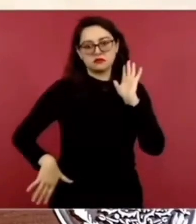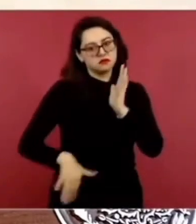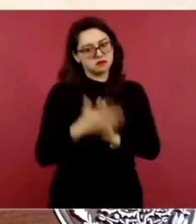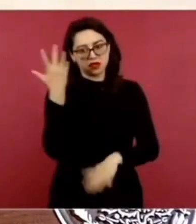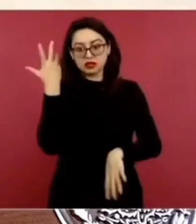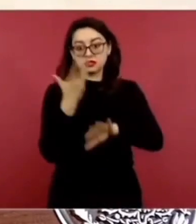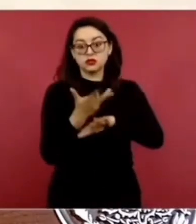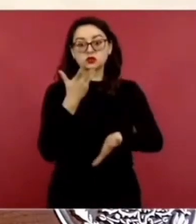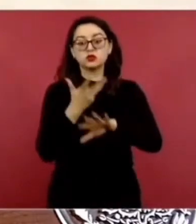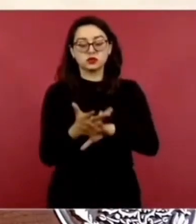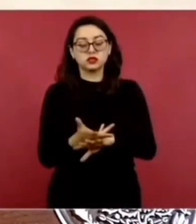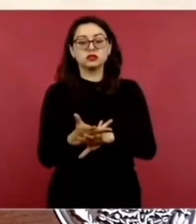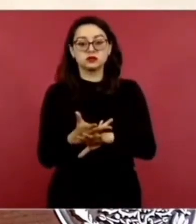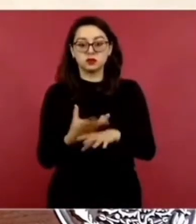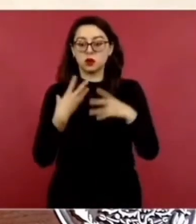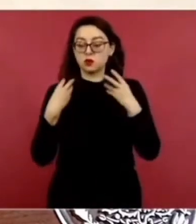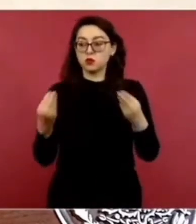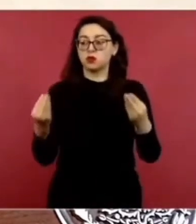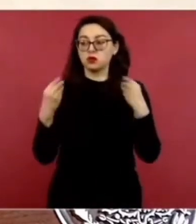Unidos.